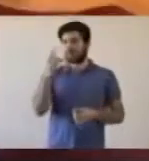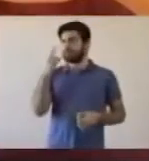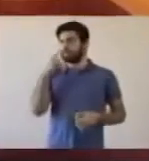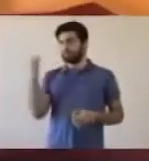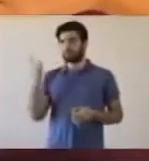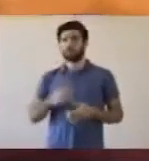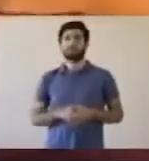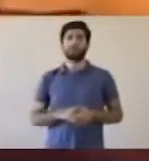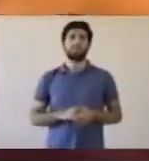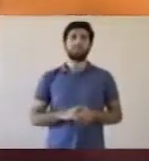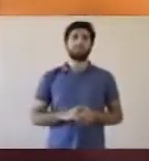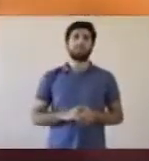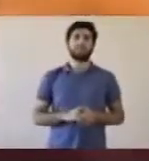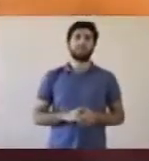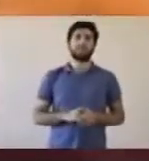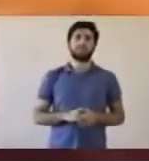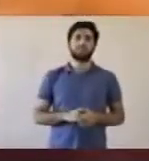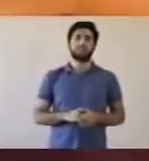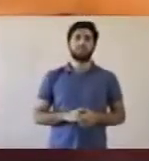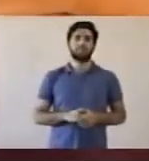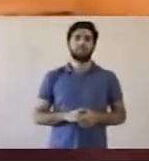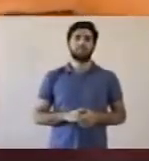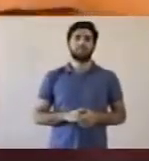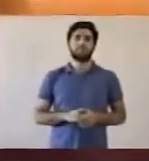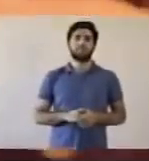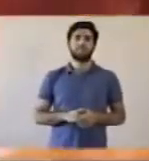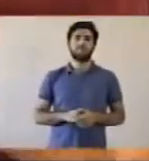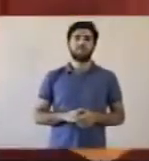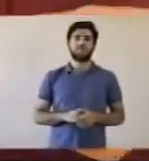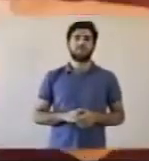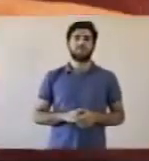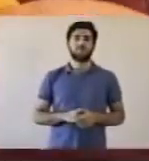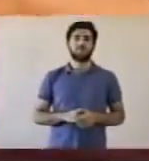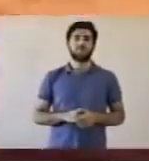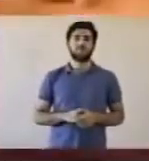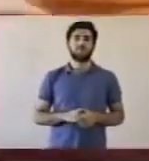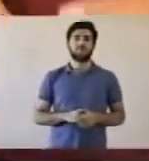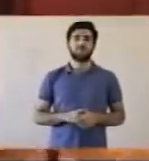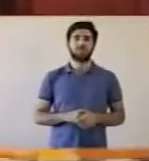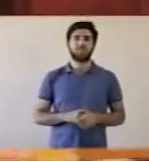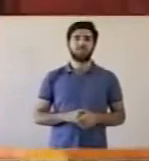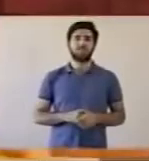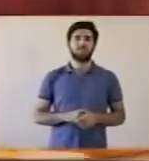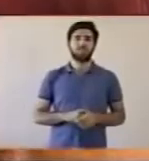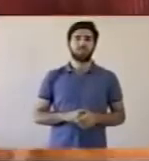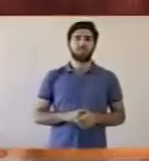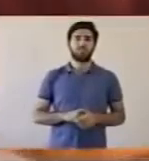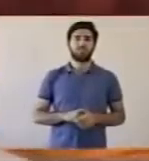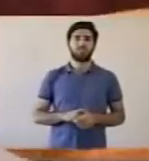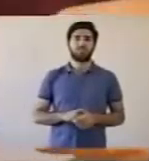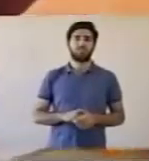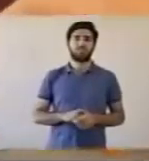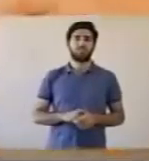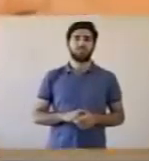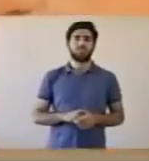pueda ingresarlo en el pincho, ¿sí? Y nos quedará